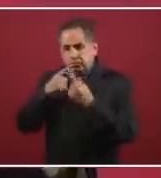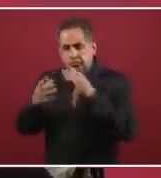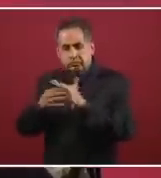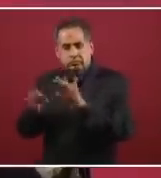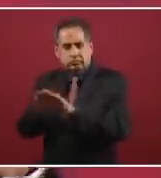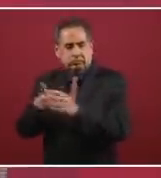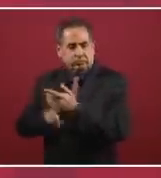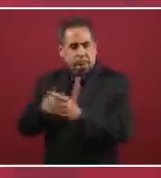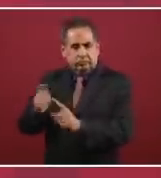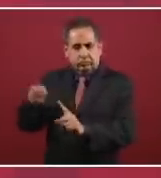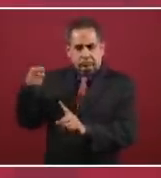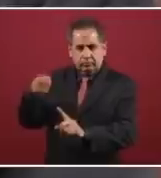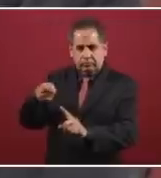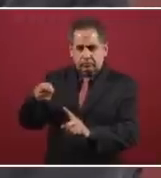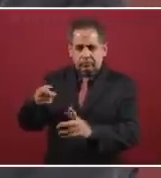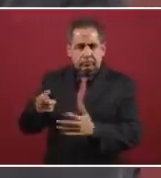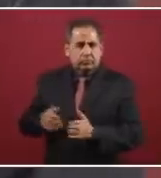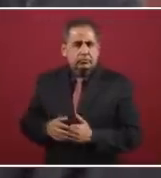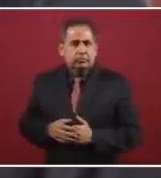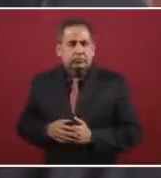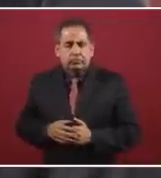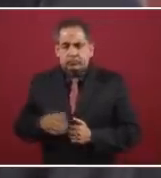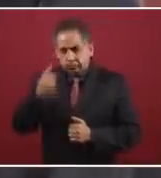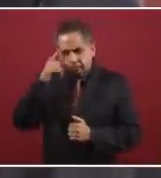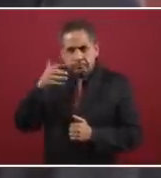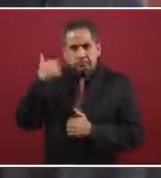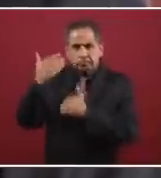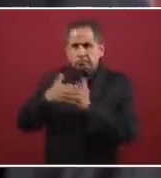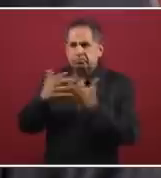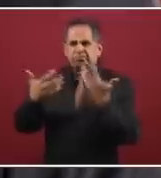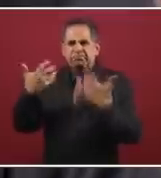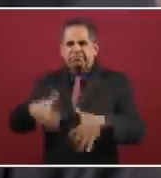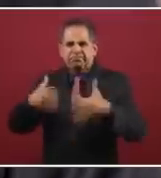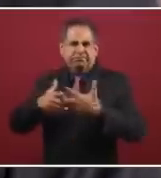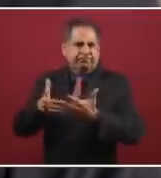se van a proyectar parques industriales,